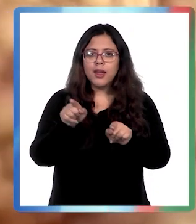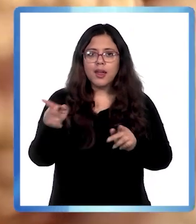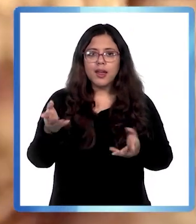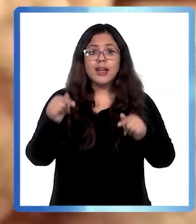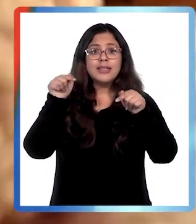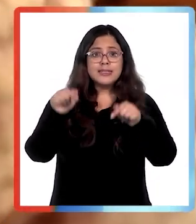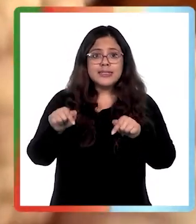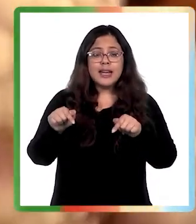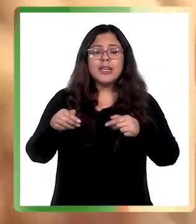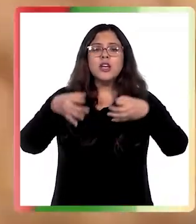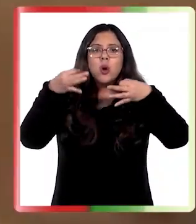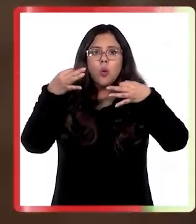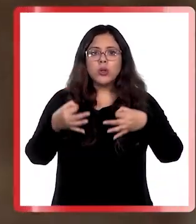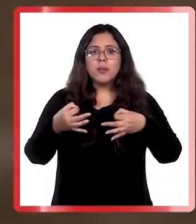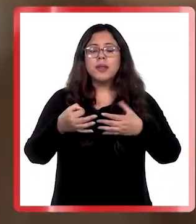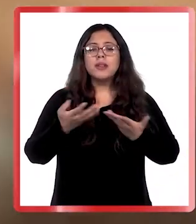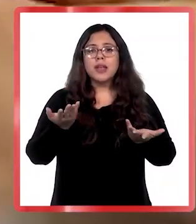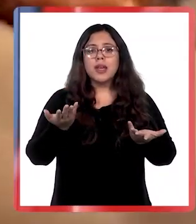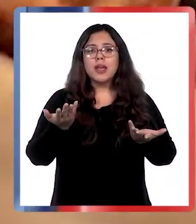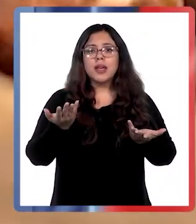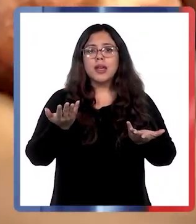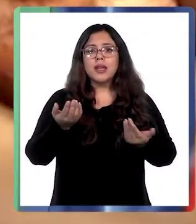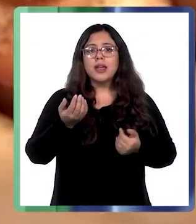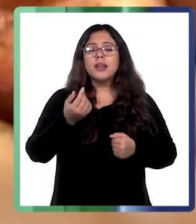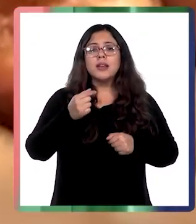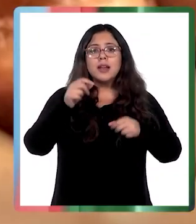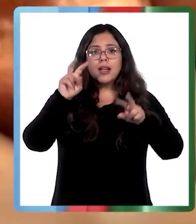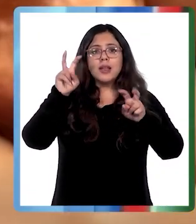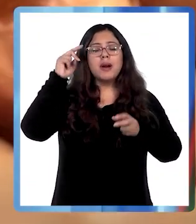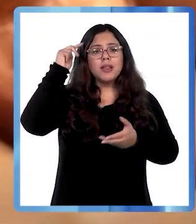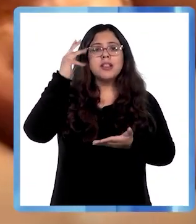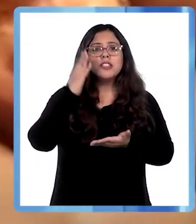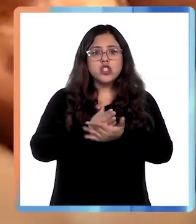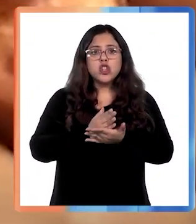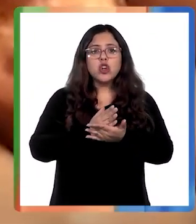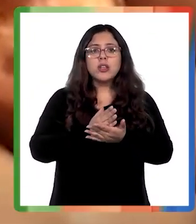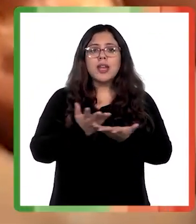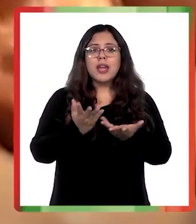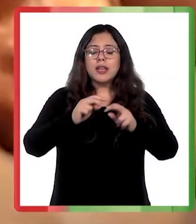meter pronto las decisiones basadas en estudios genéticos, por ejemplo.